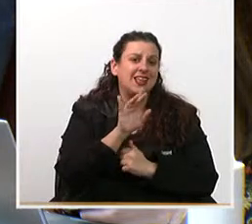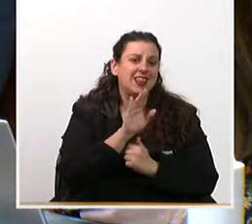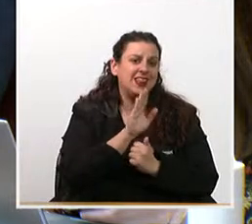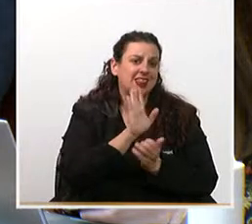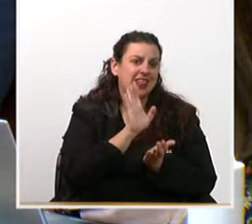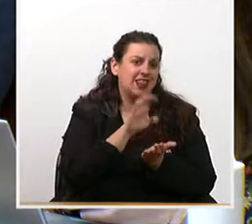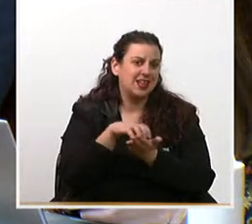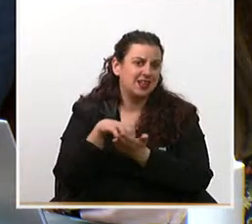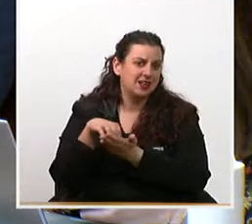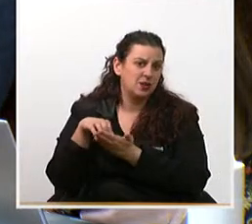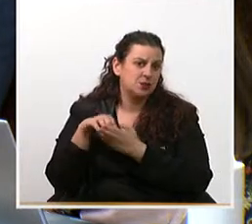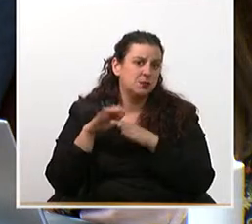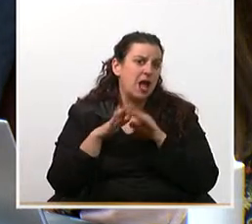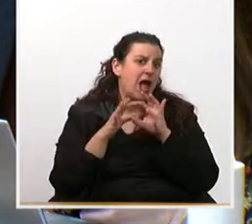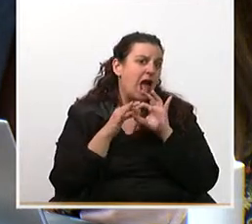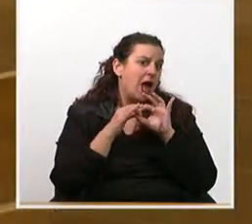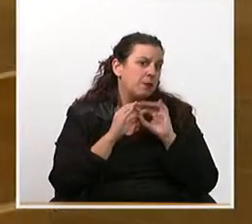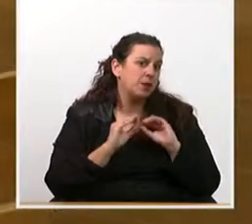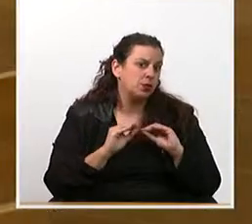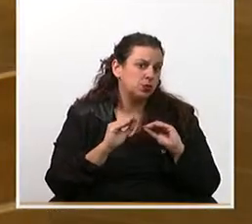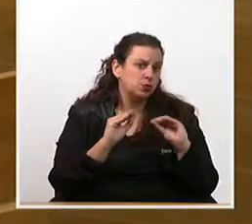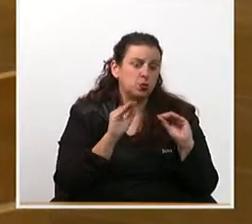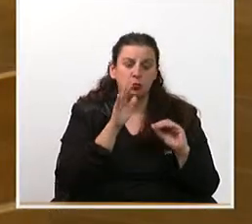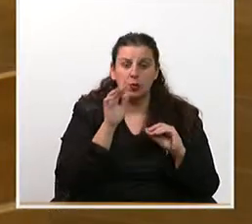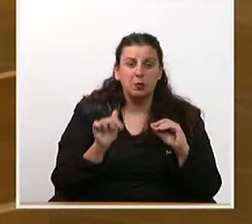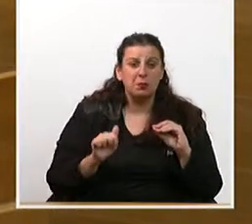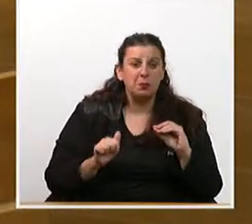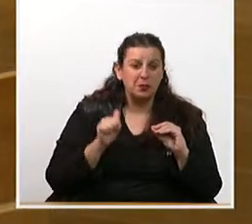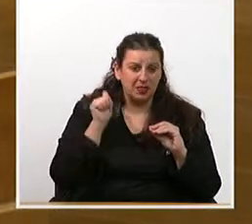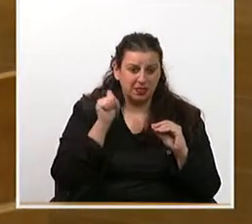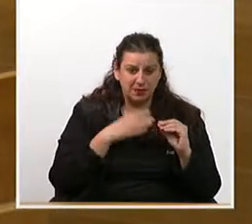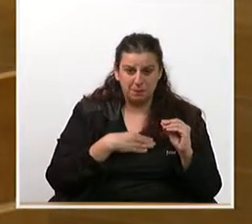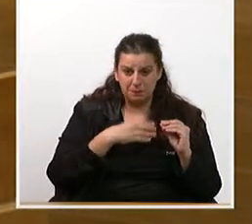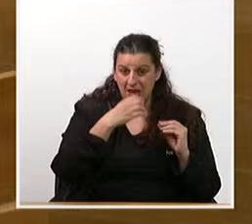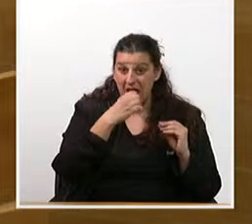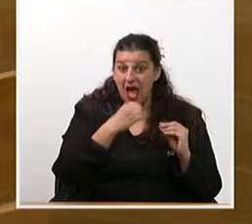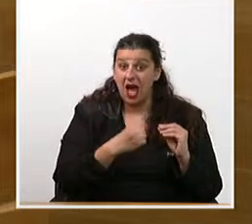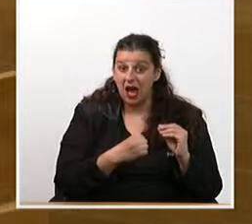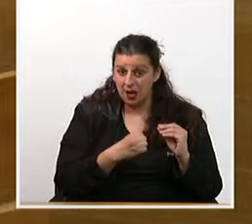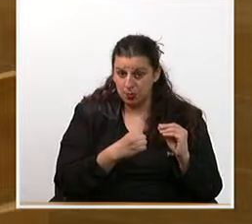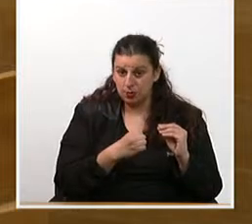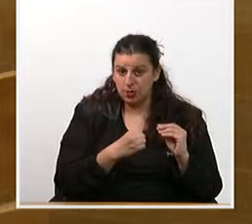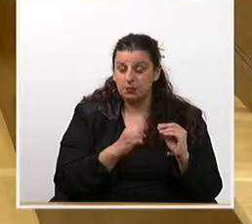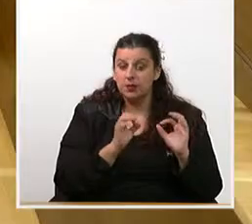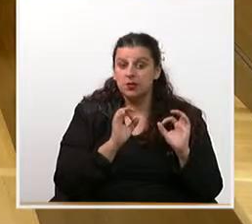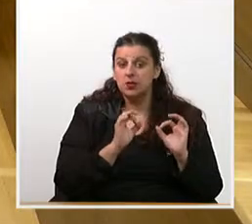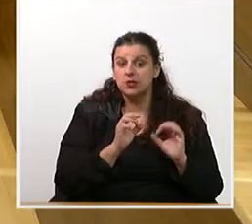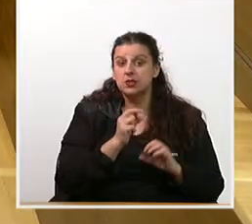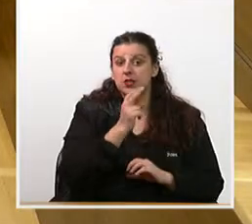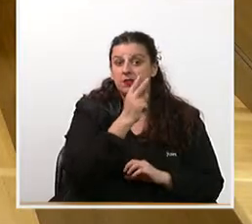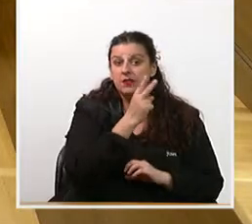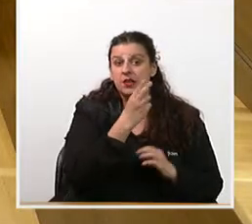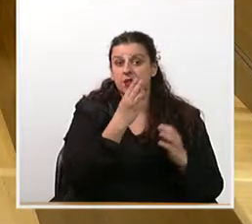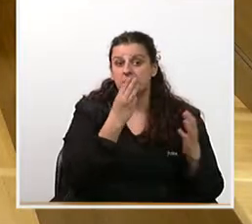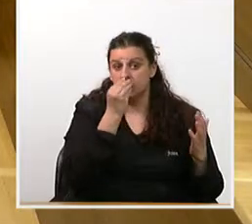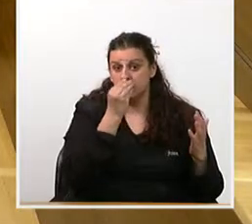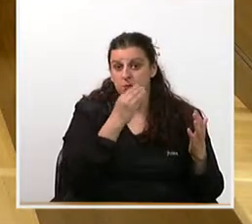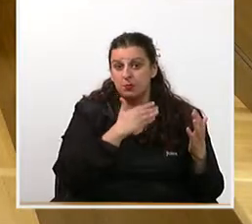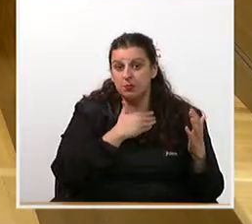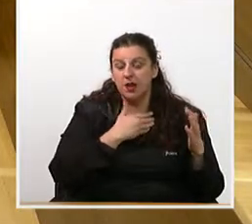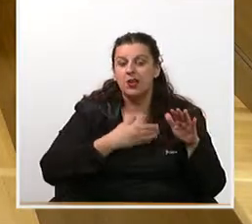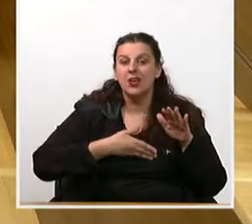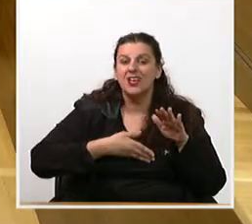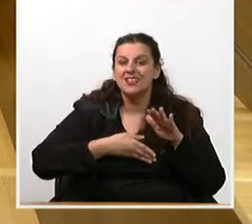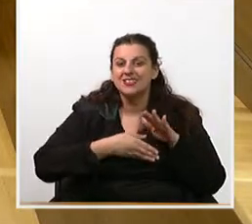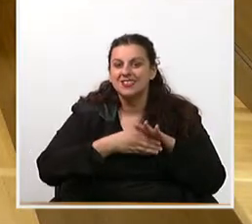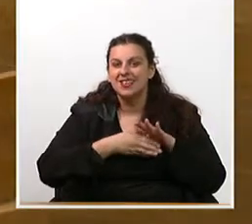para los amigos porque casualmente eran ayuntamientos que tras el 28 de mayo seguían estando